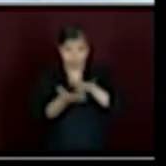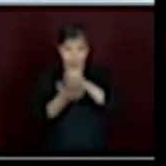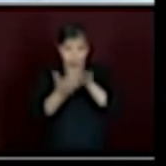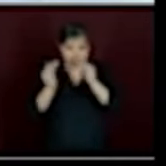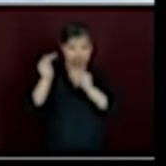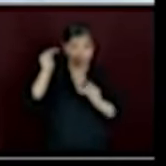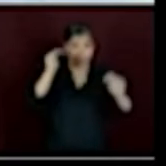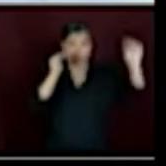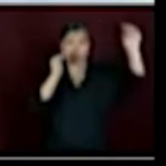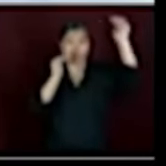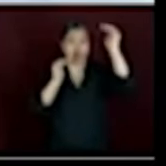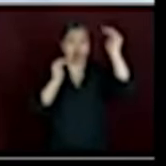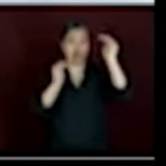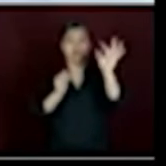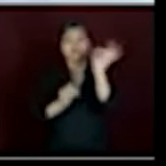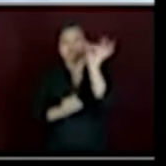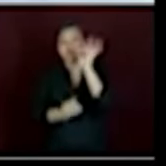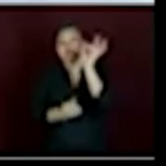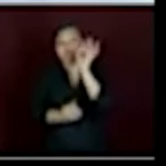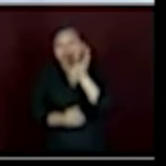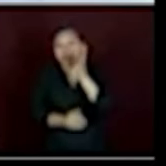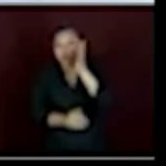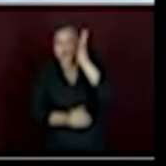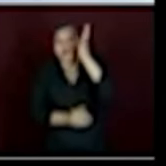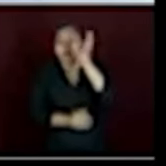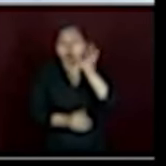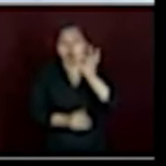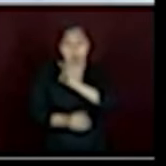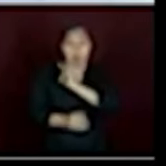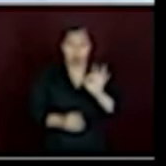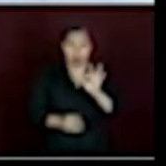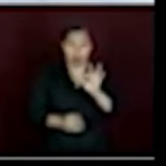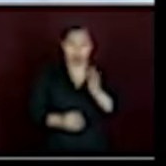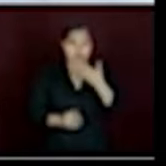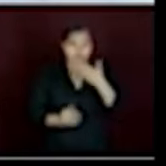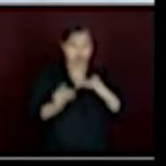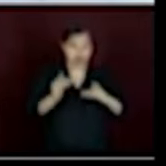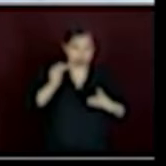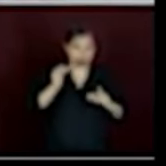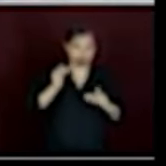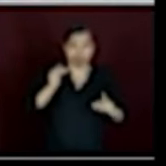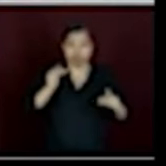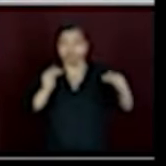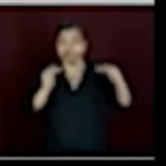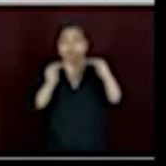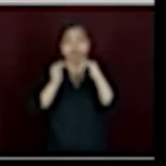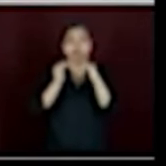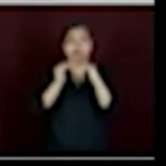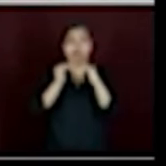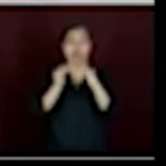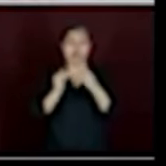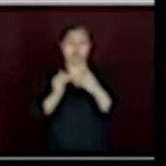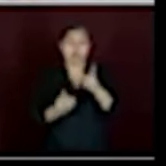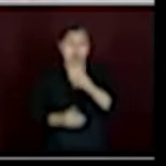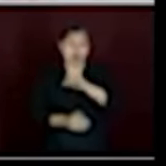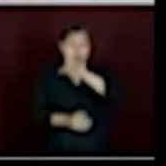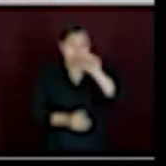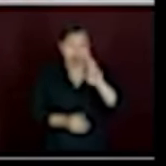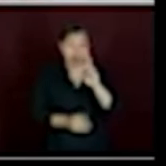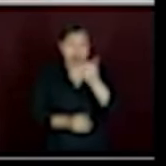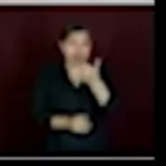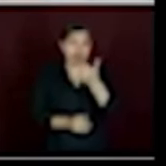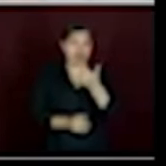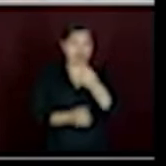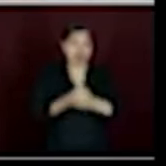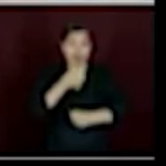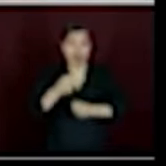que se manejen las mesas directivas de casilla para que le den agilidad, eficacia y